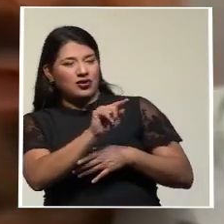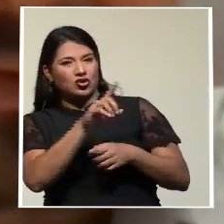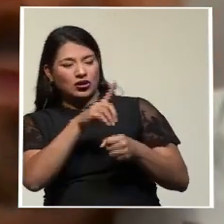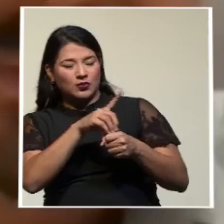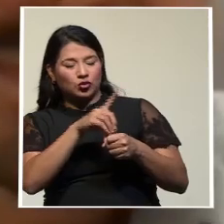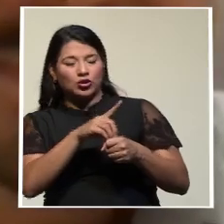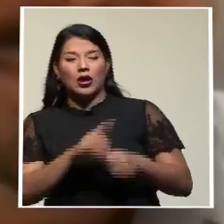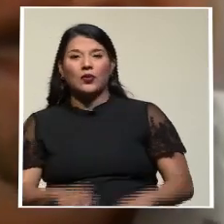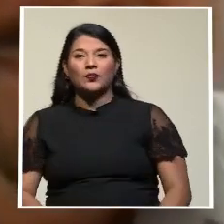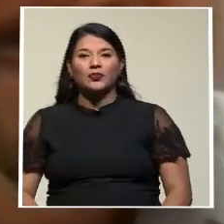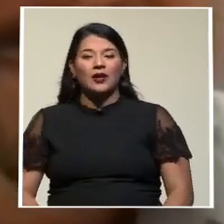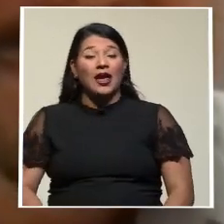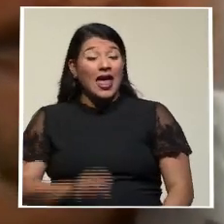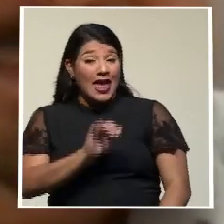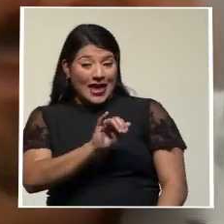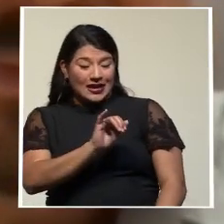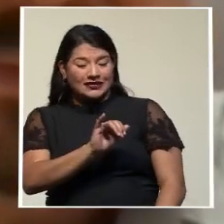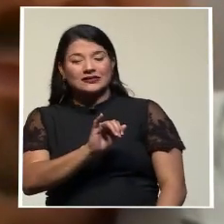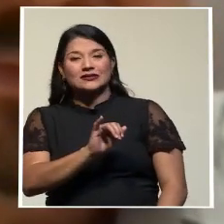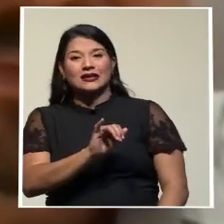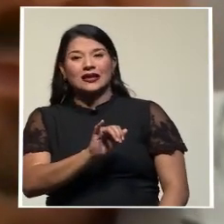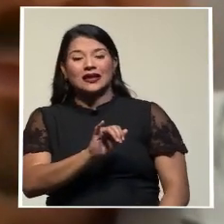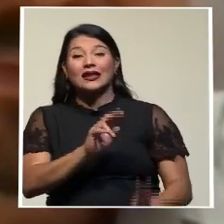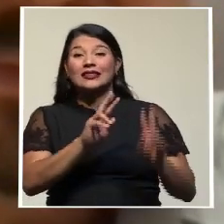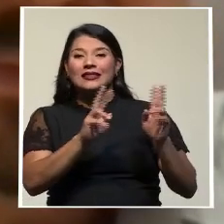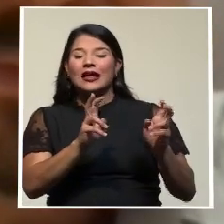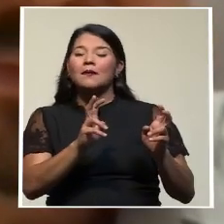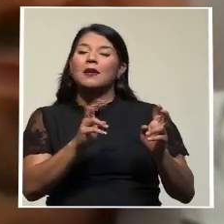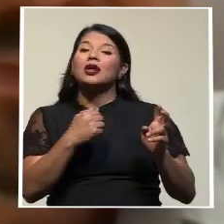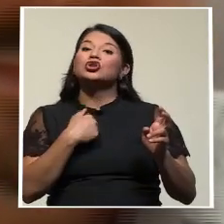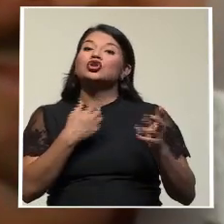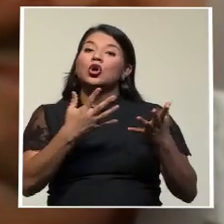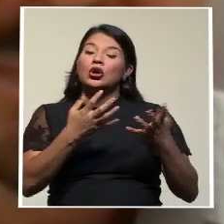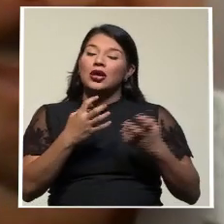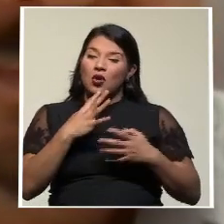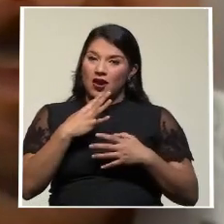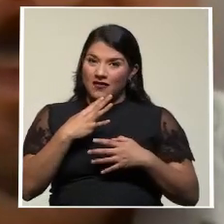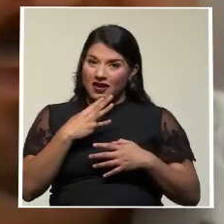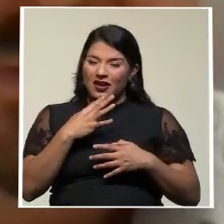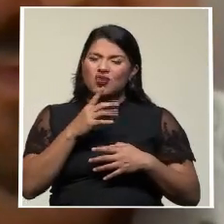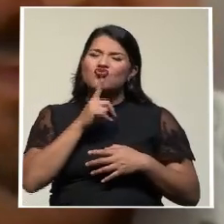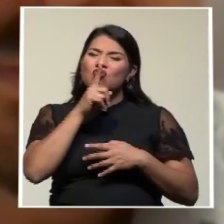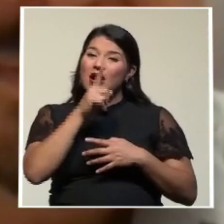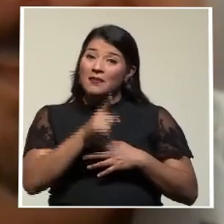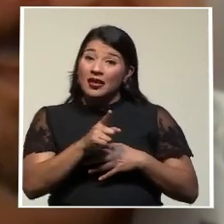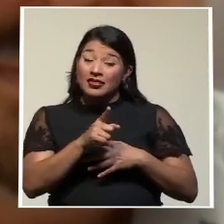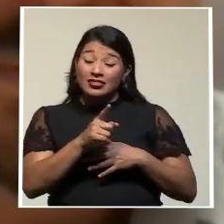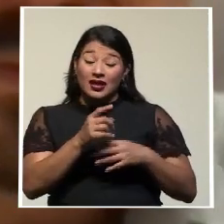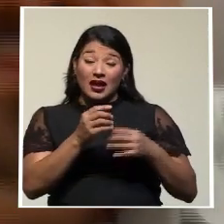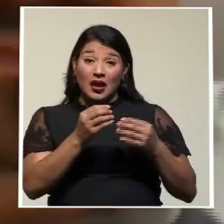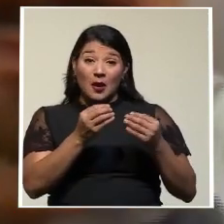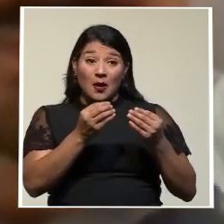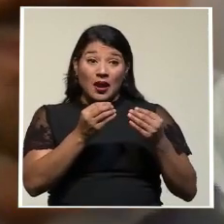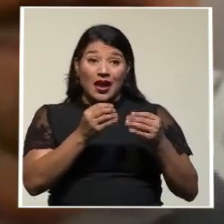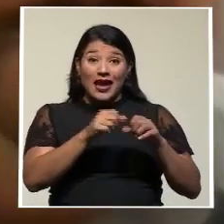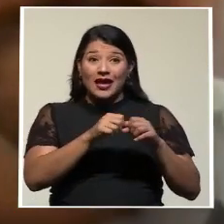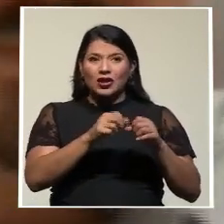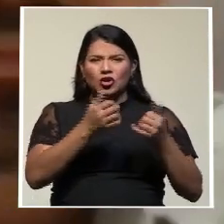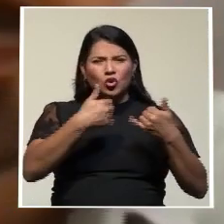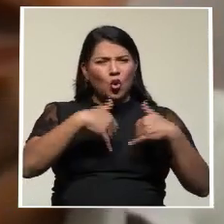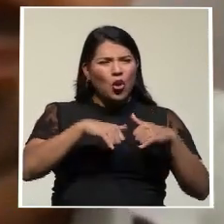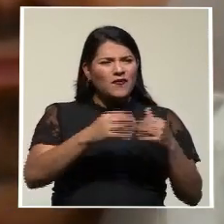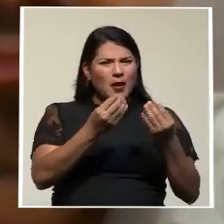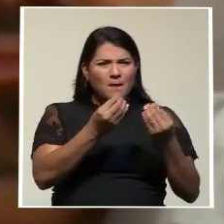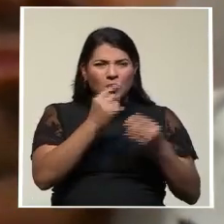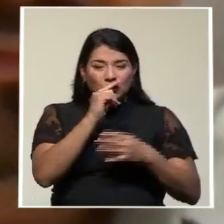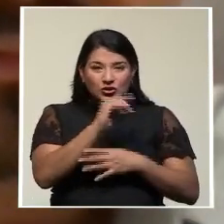diputado, justamente ahí va a que en realidad una buena parte del sistema todavía está desconectado,